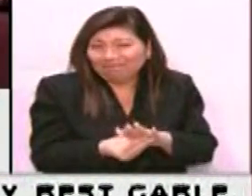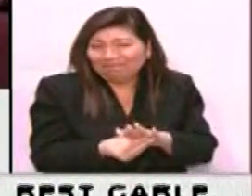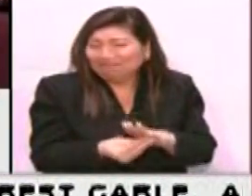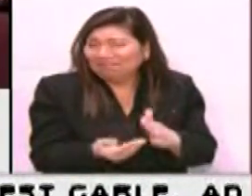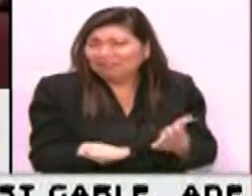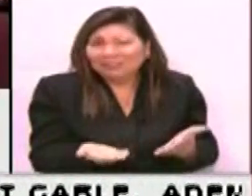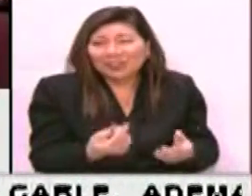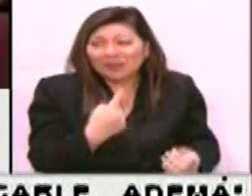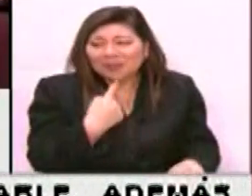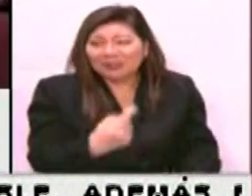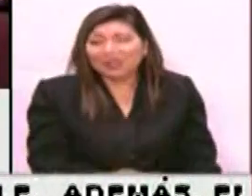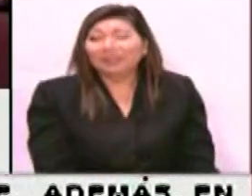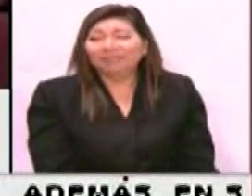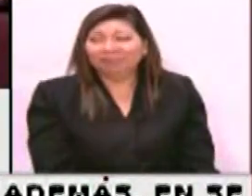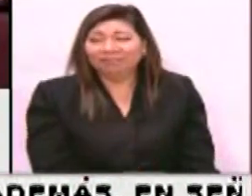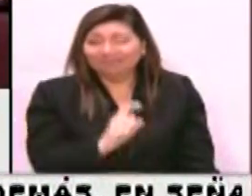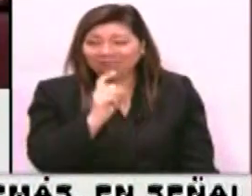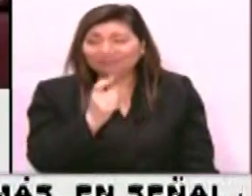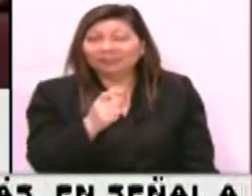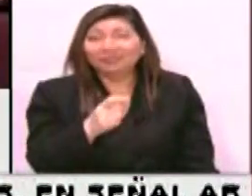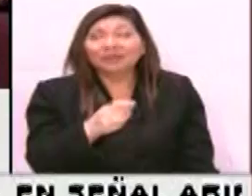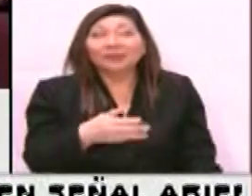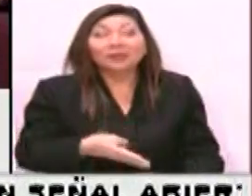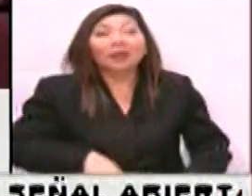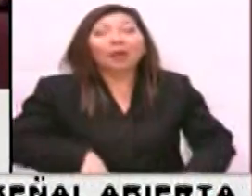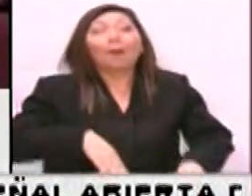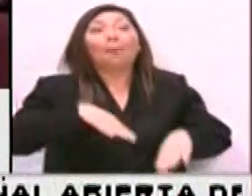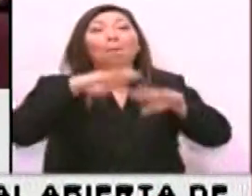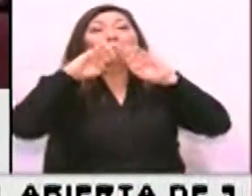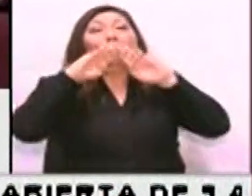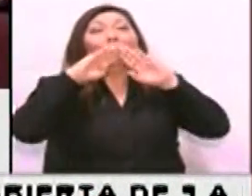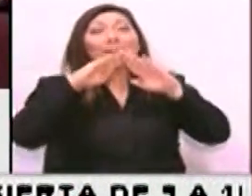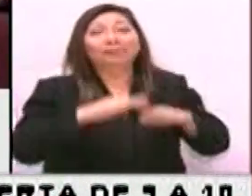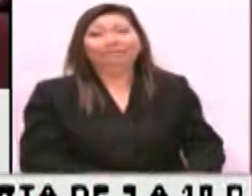plop, como dice Condorito, plop.